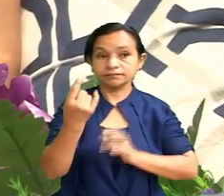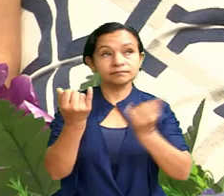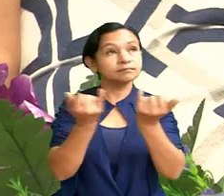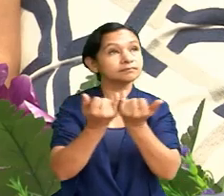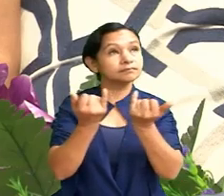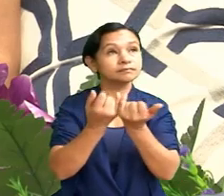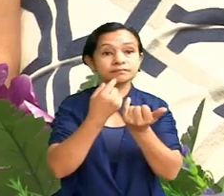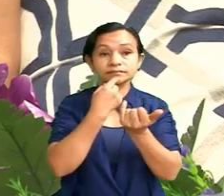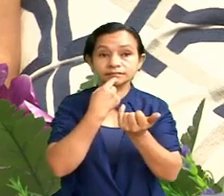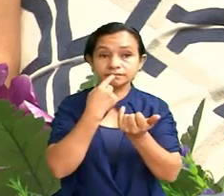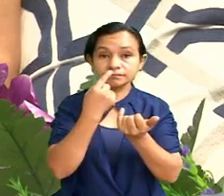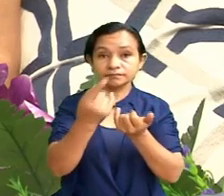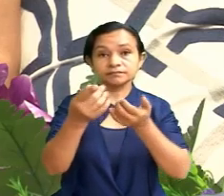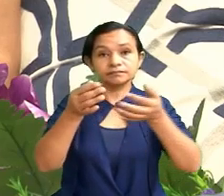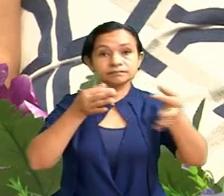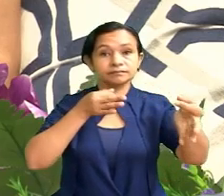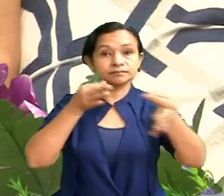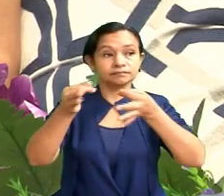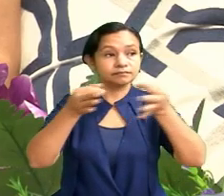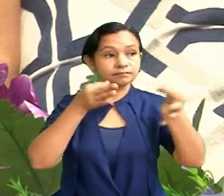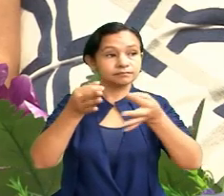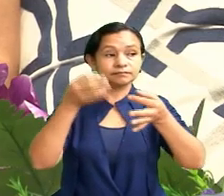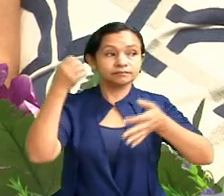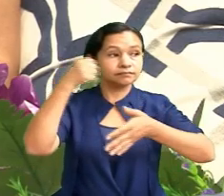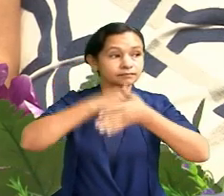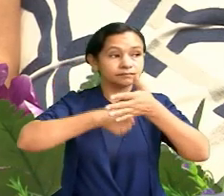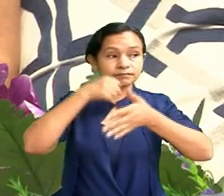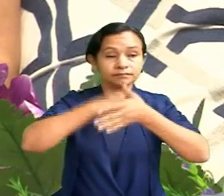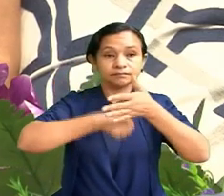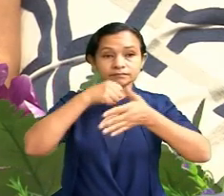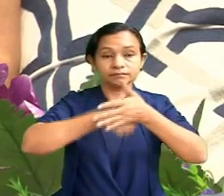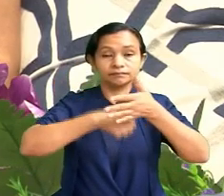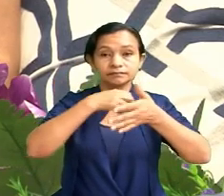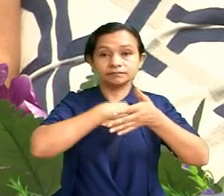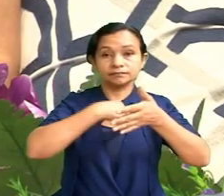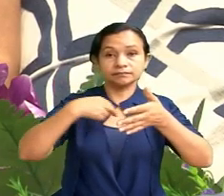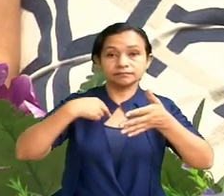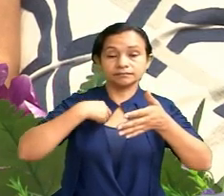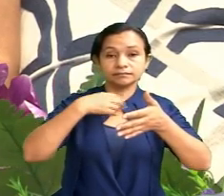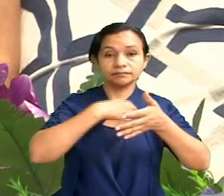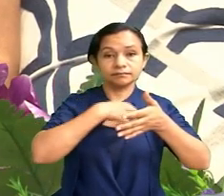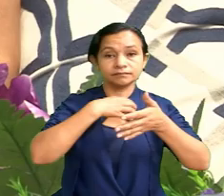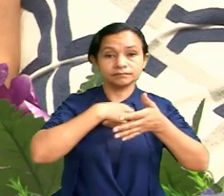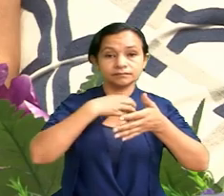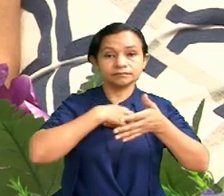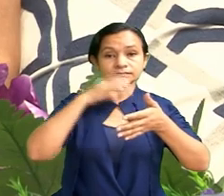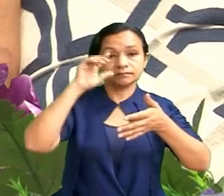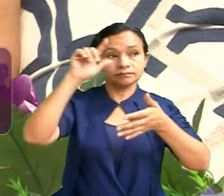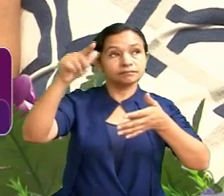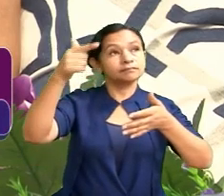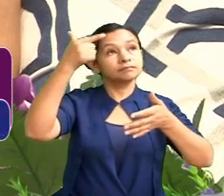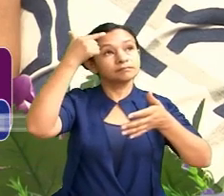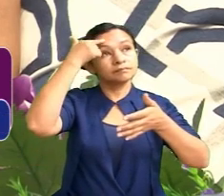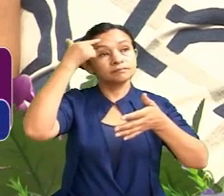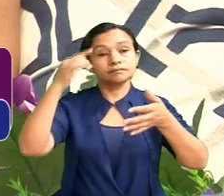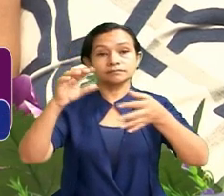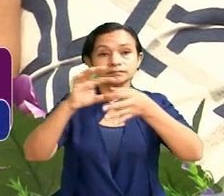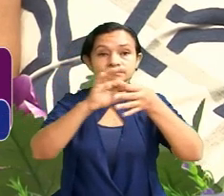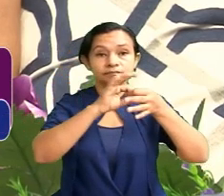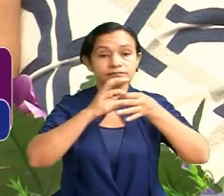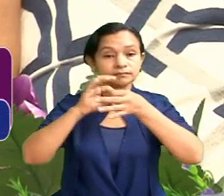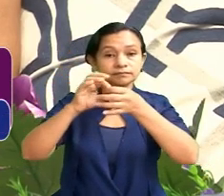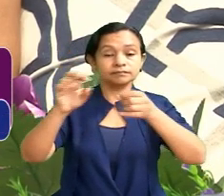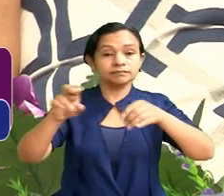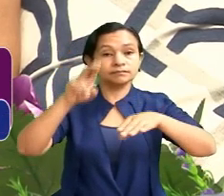como usted lo explica es un esfuerzo interinstitucional nuestro gobierno de reconciliación y unidad nacional